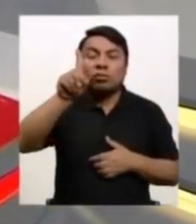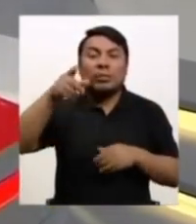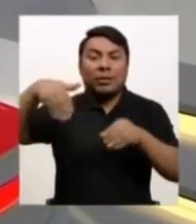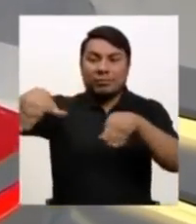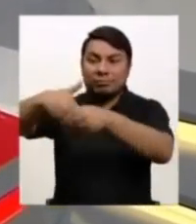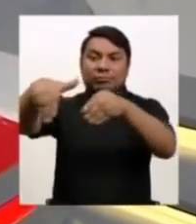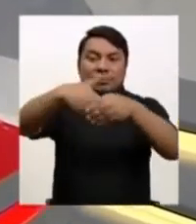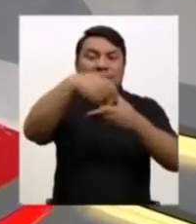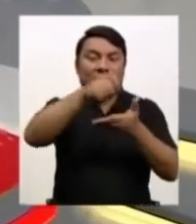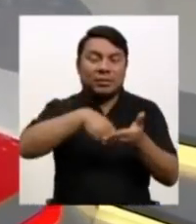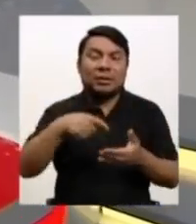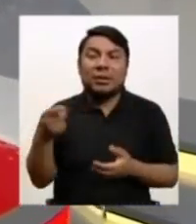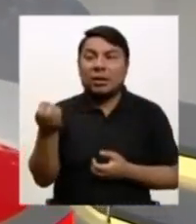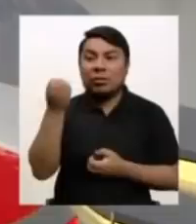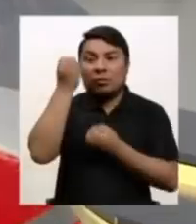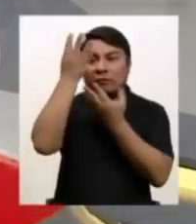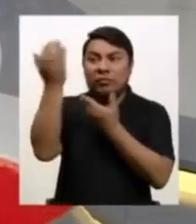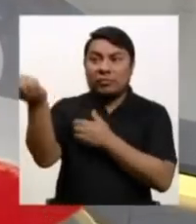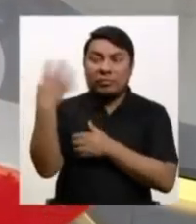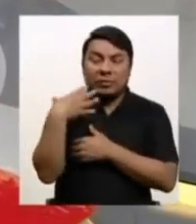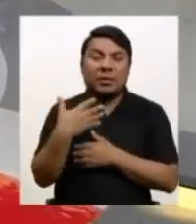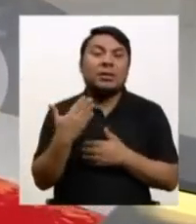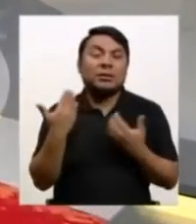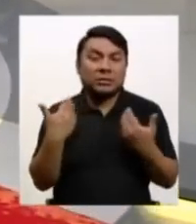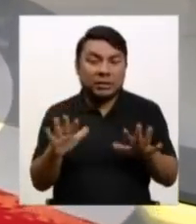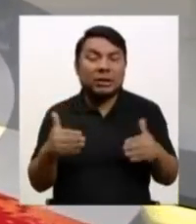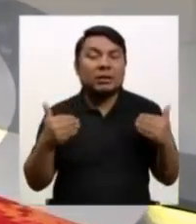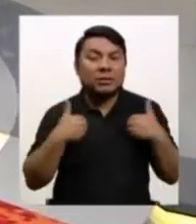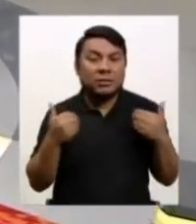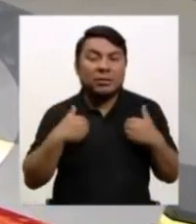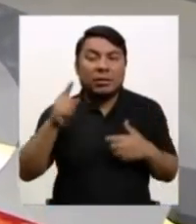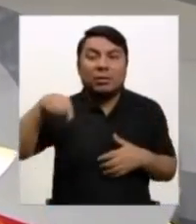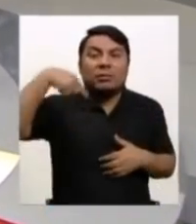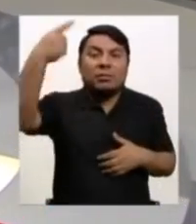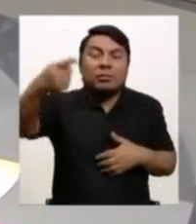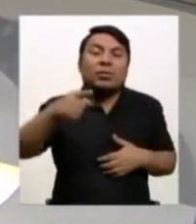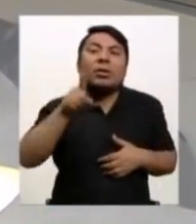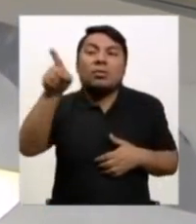y según las últimas informaciones también tendremos